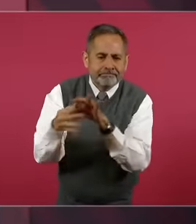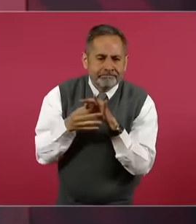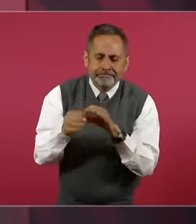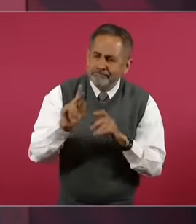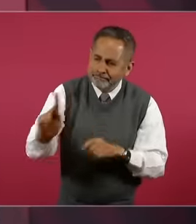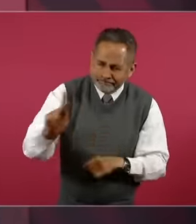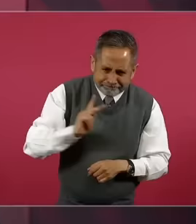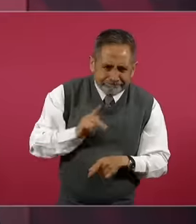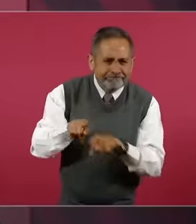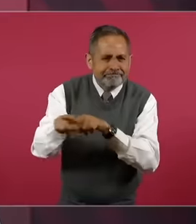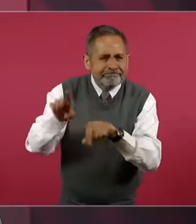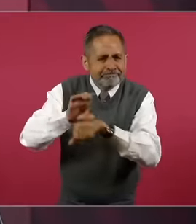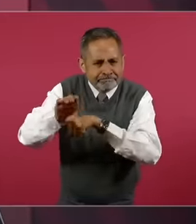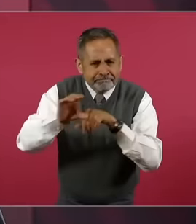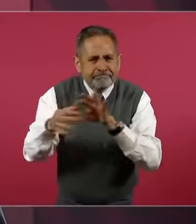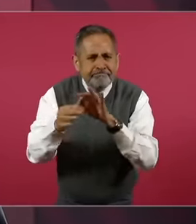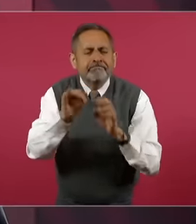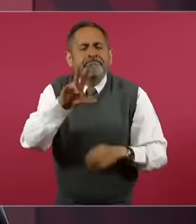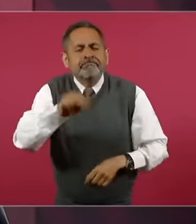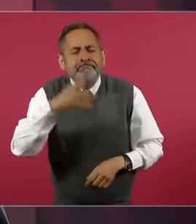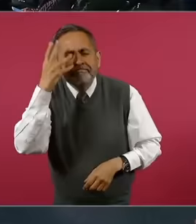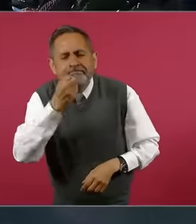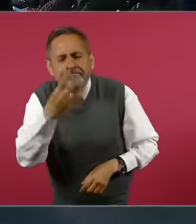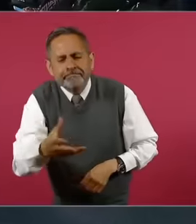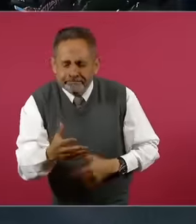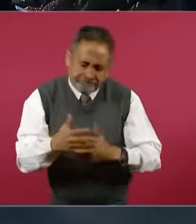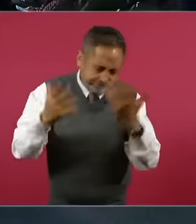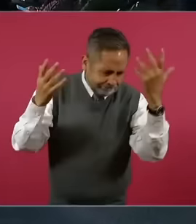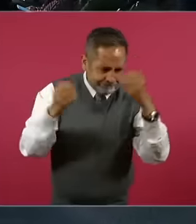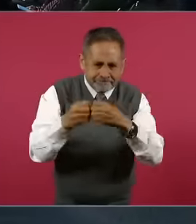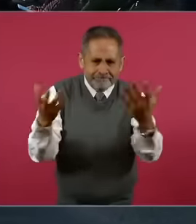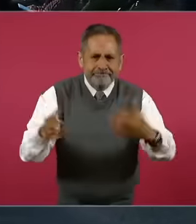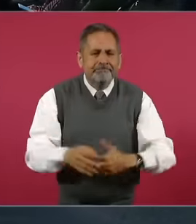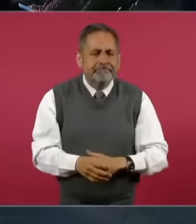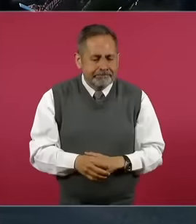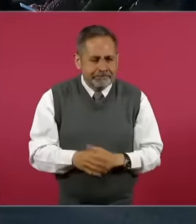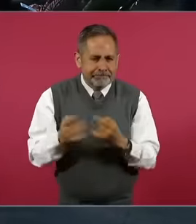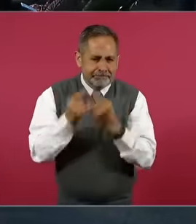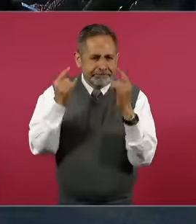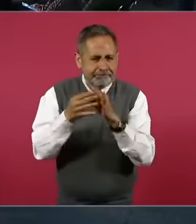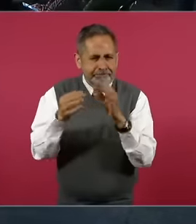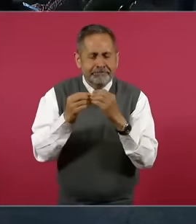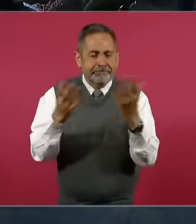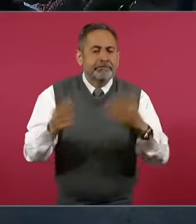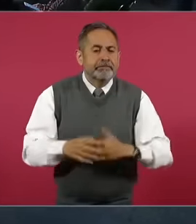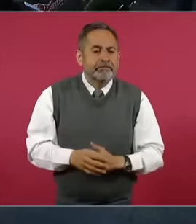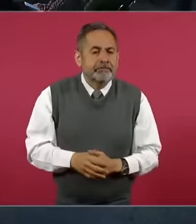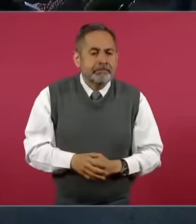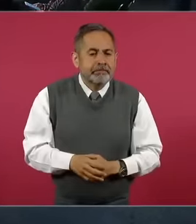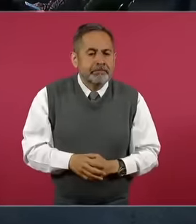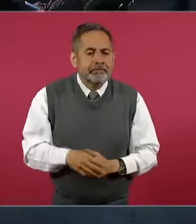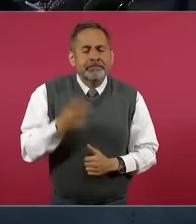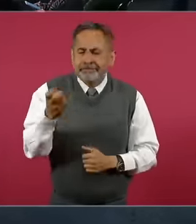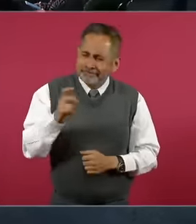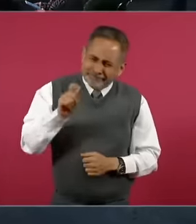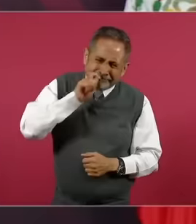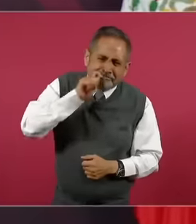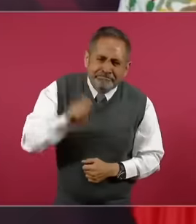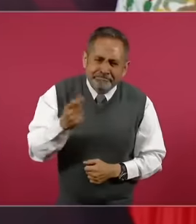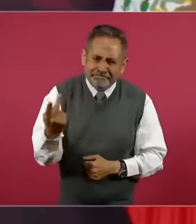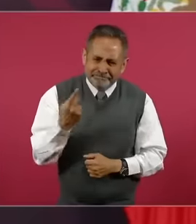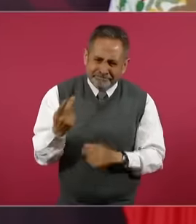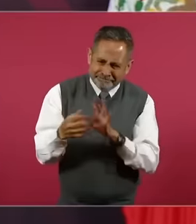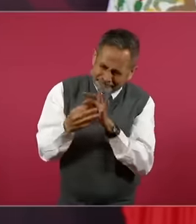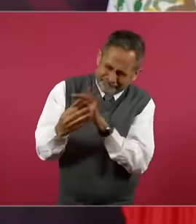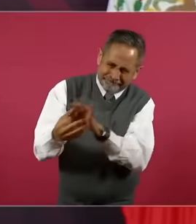colombianos. ¿A poco no es bellísima la anécdota? O sea, esa es la amistad entre nuestros